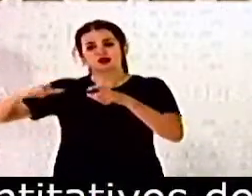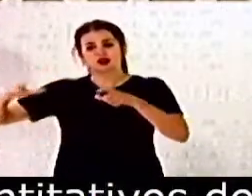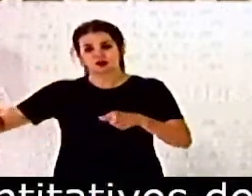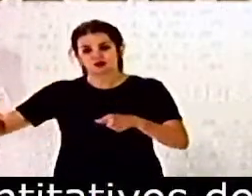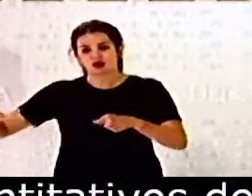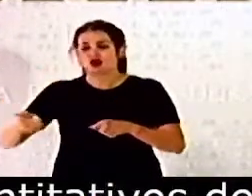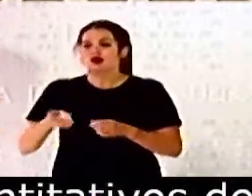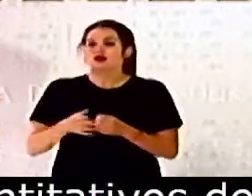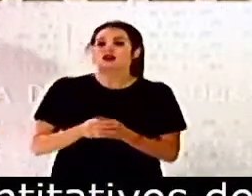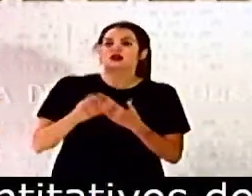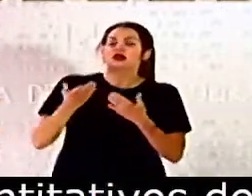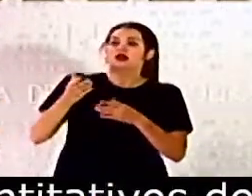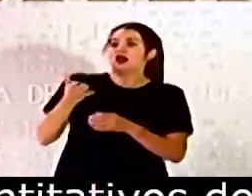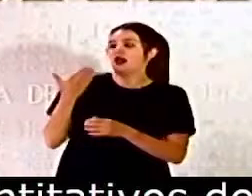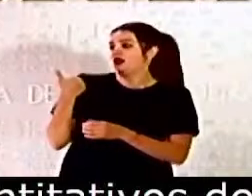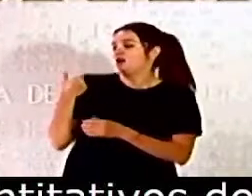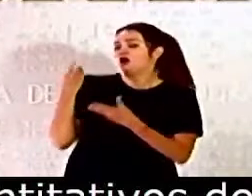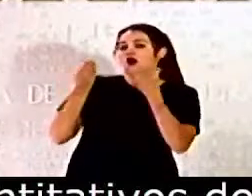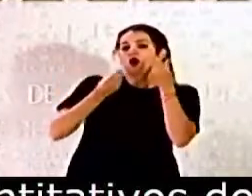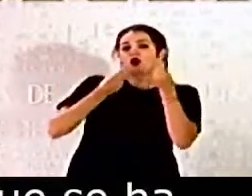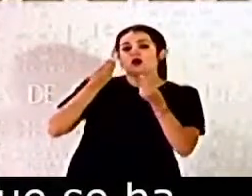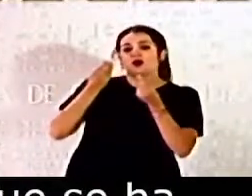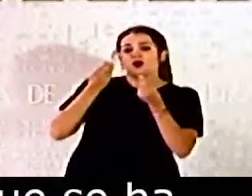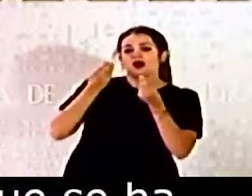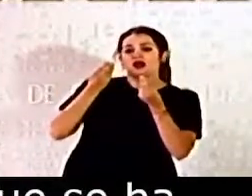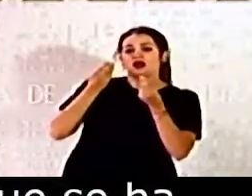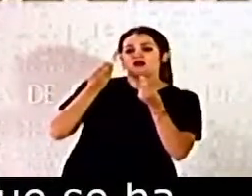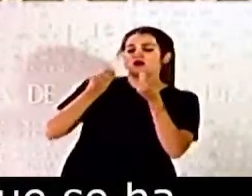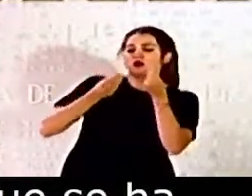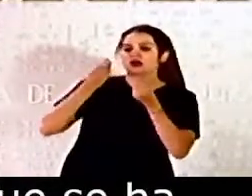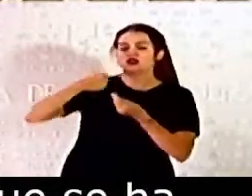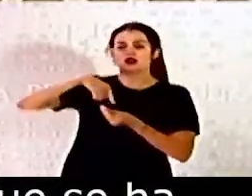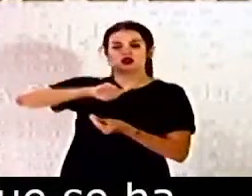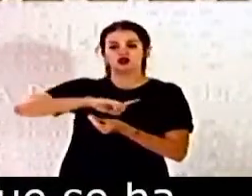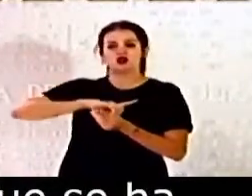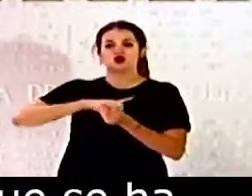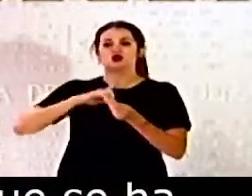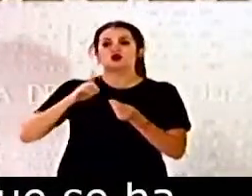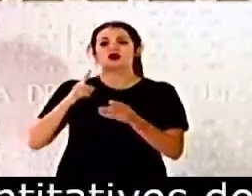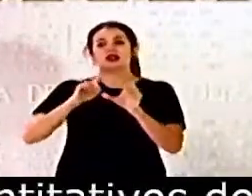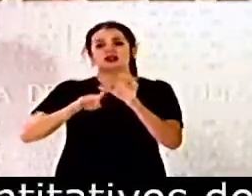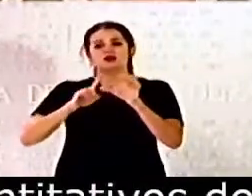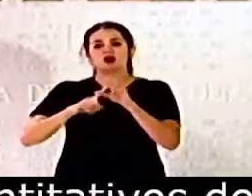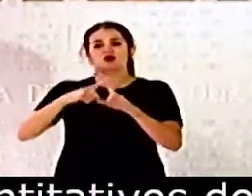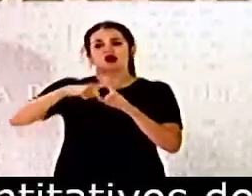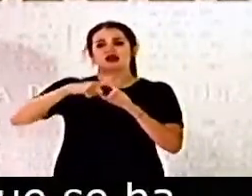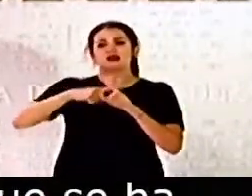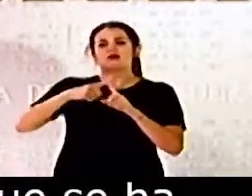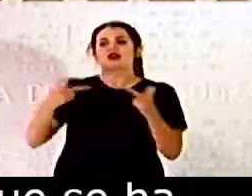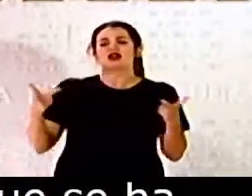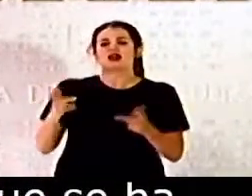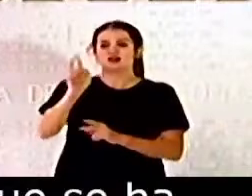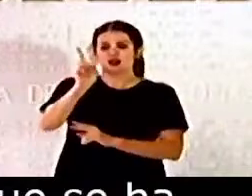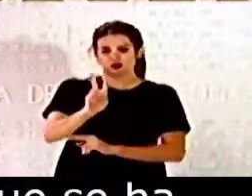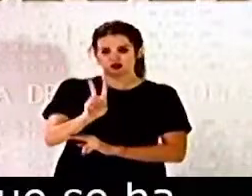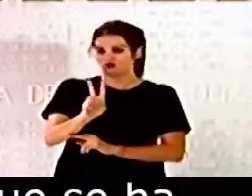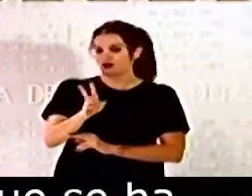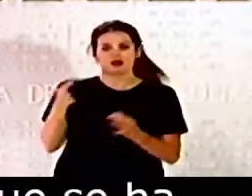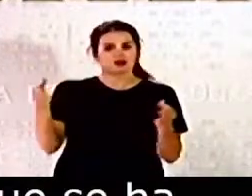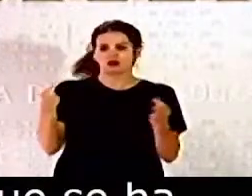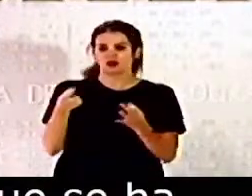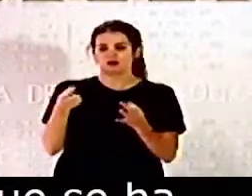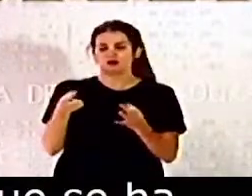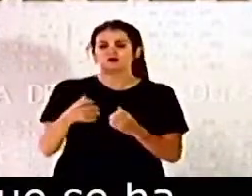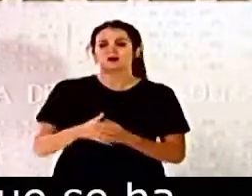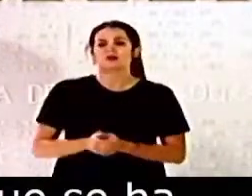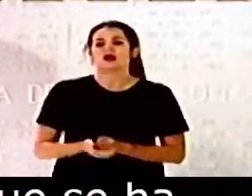comunidad autónoma en estos días el nivel de alerta 2 y, por lo tanto, como decíamos en la comunicación que